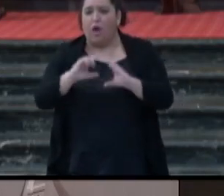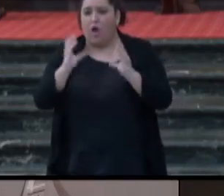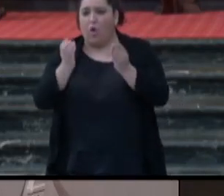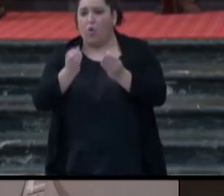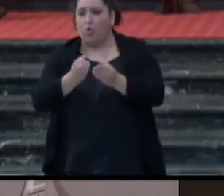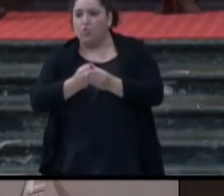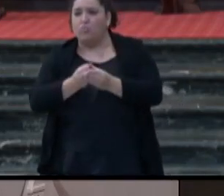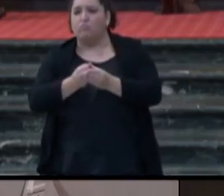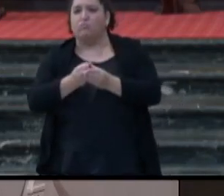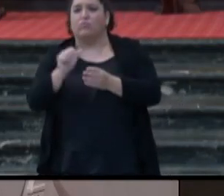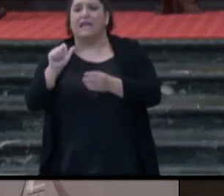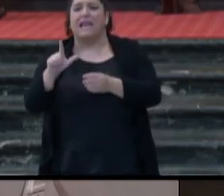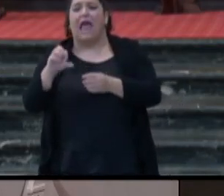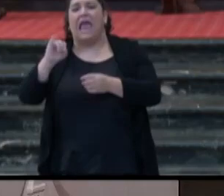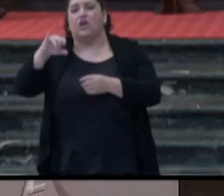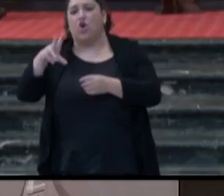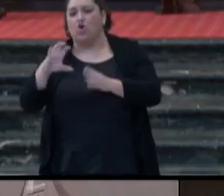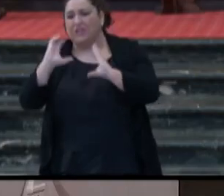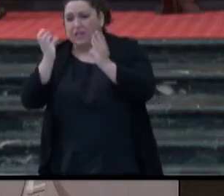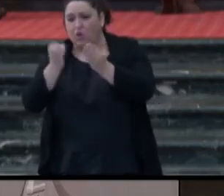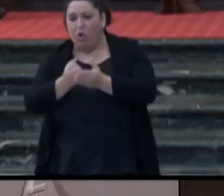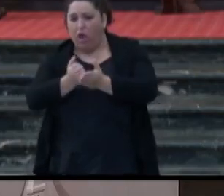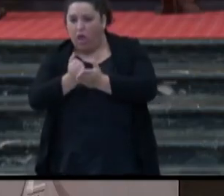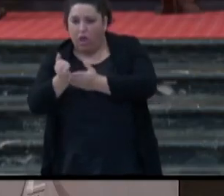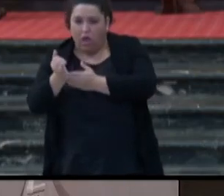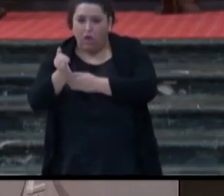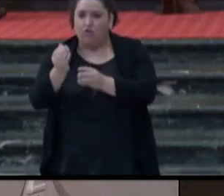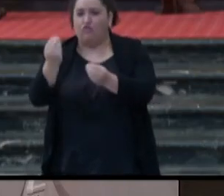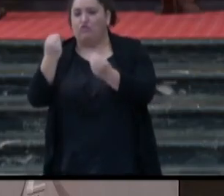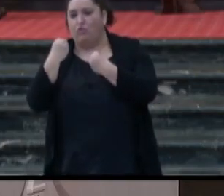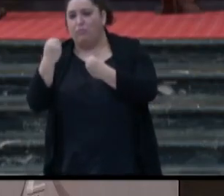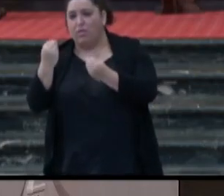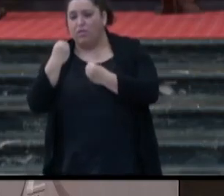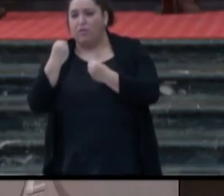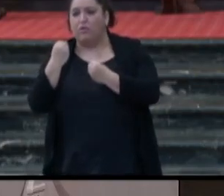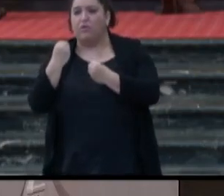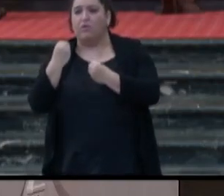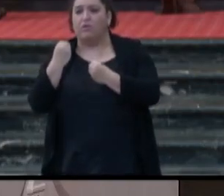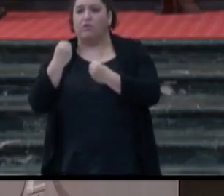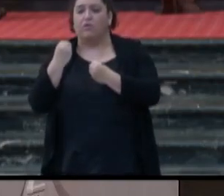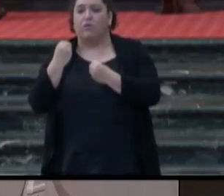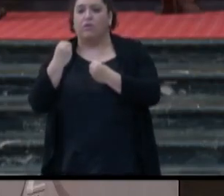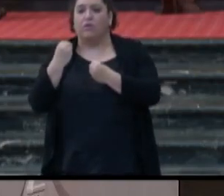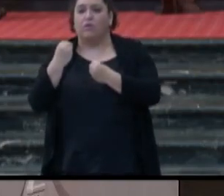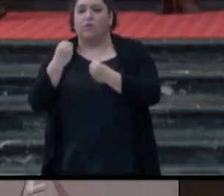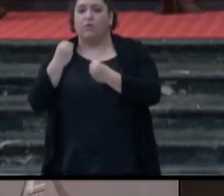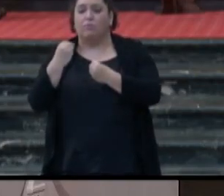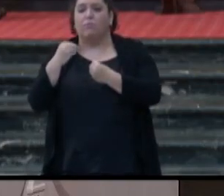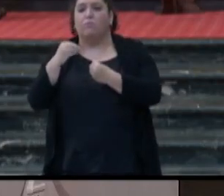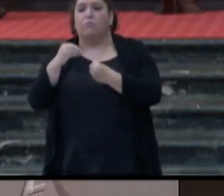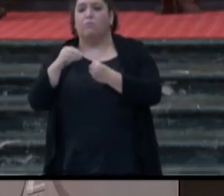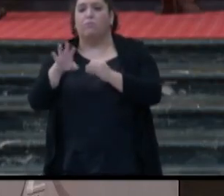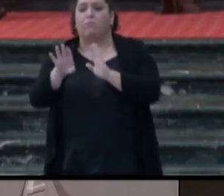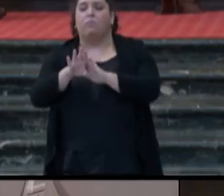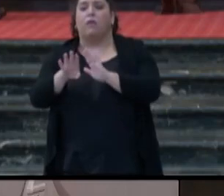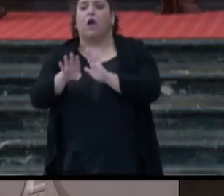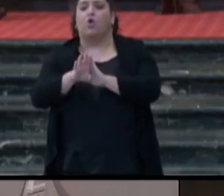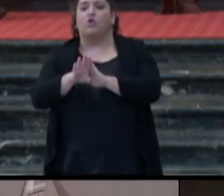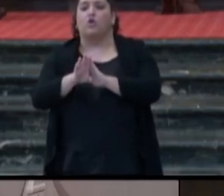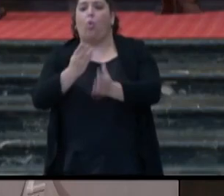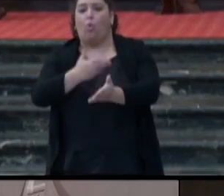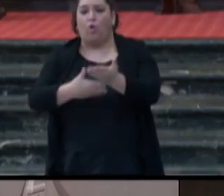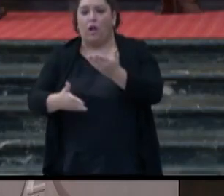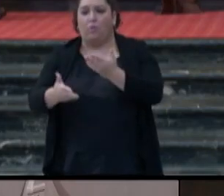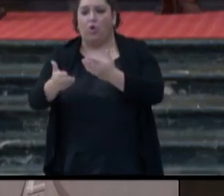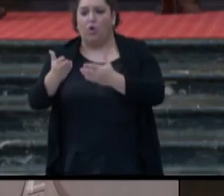que se reúne para seguir itinerarios de formación para estar como colaboradores de